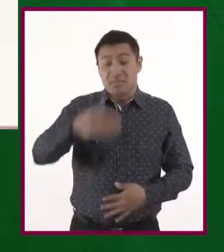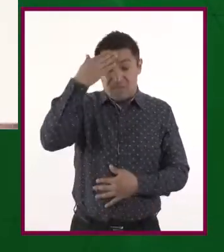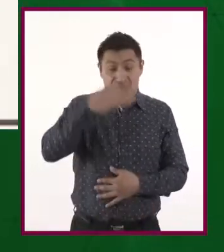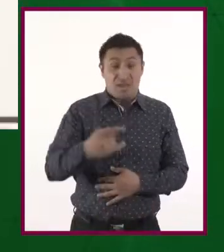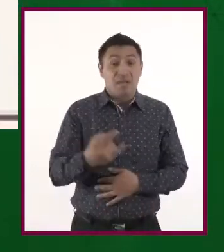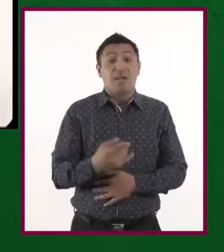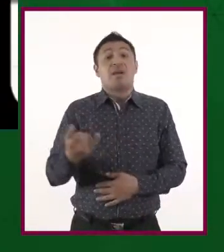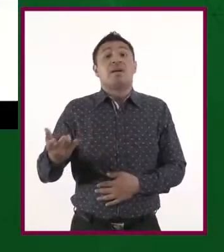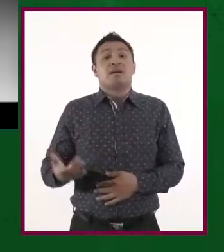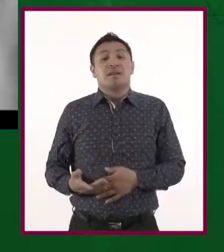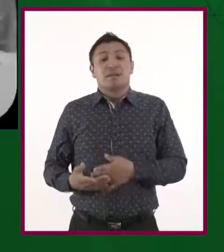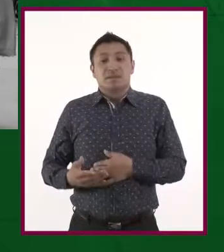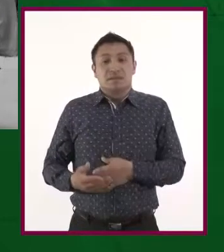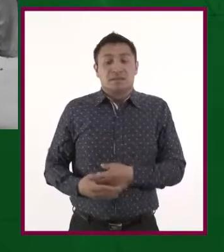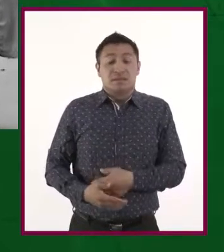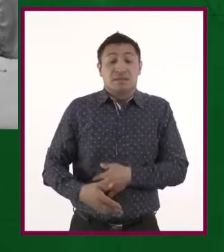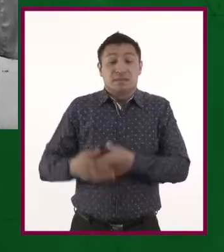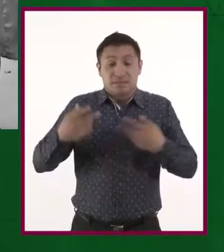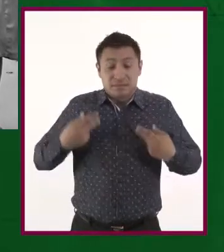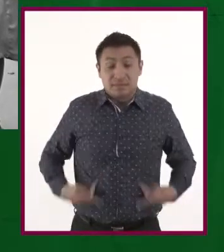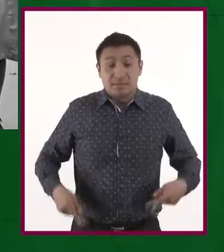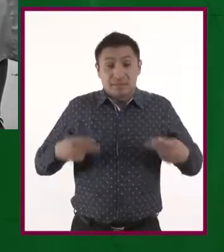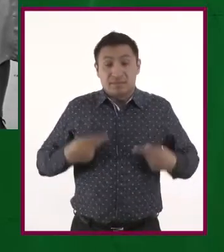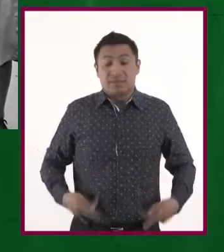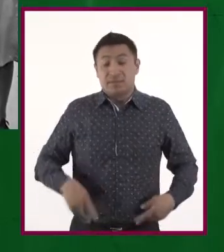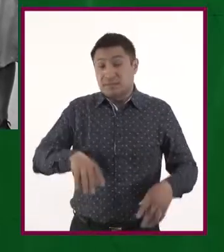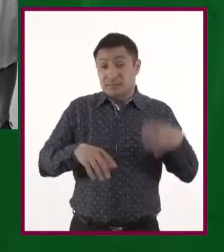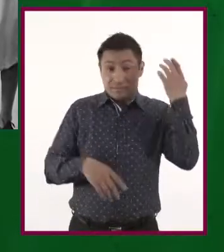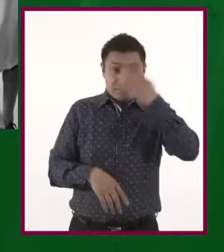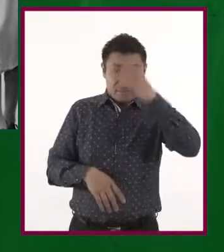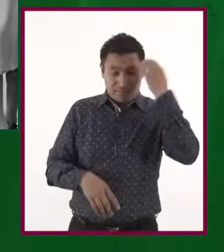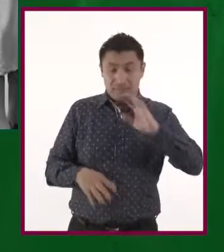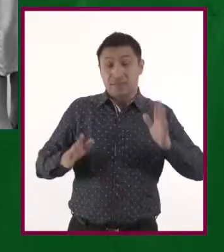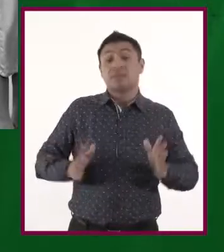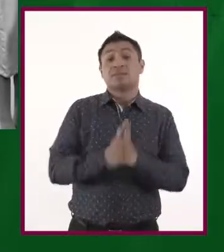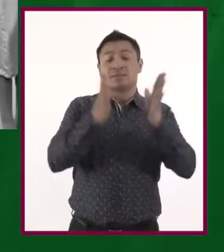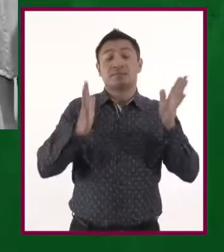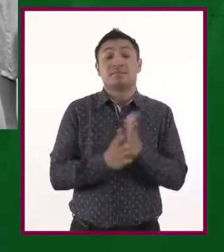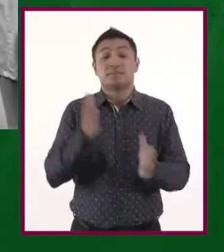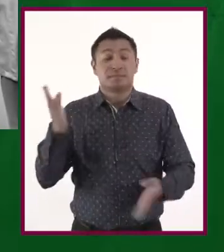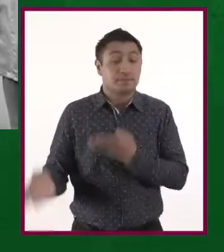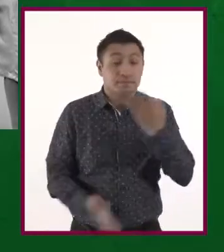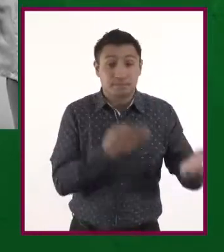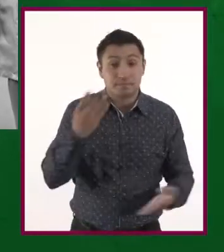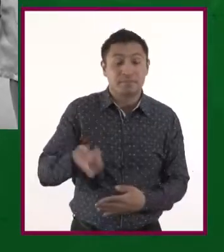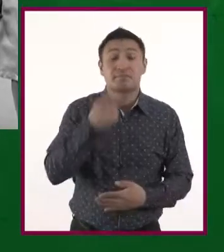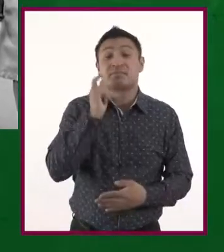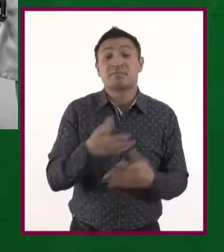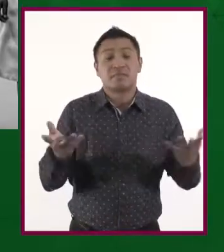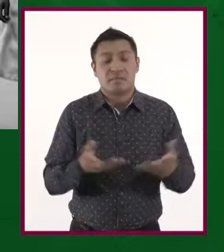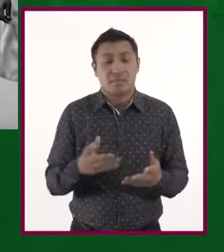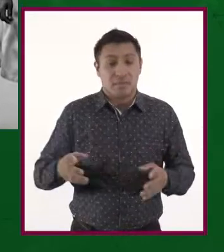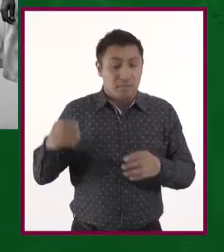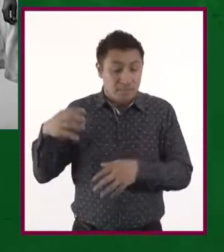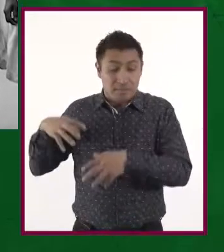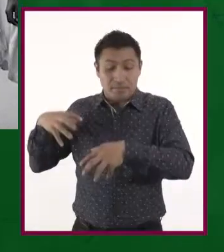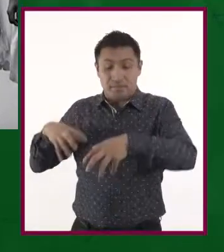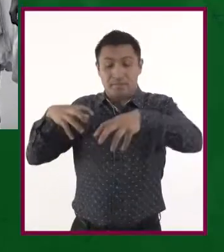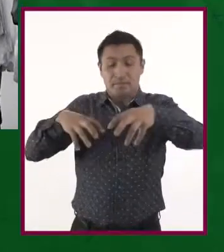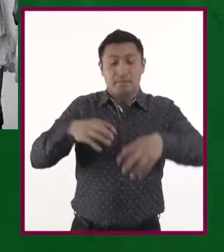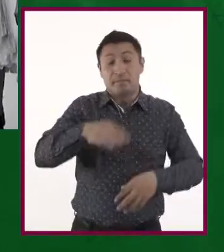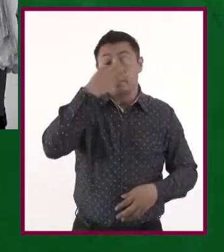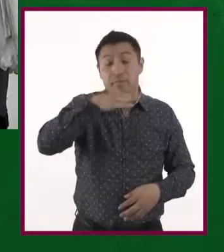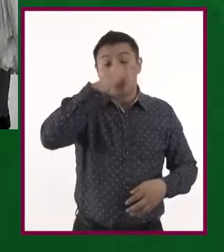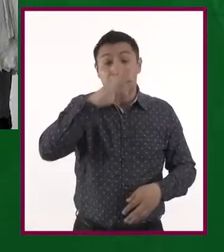¿Sabías que los personajes de esta fotografía participan en danzas que se realizan en las procesiones de carnaval